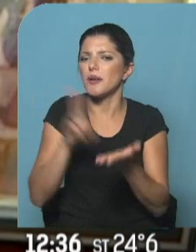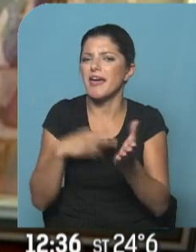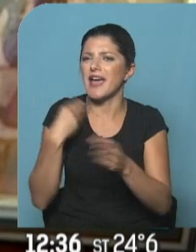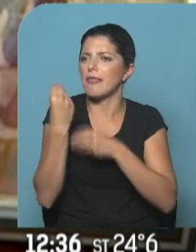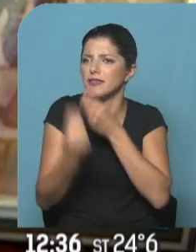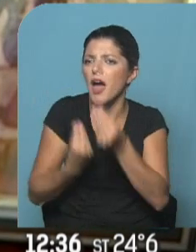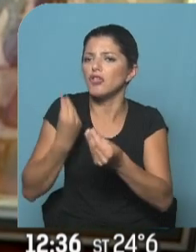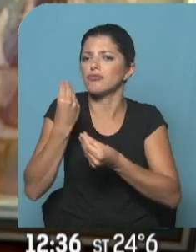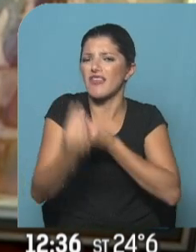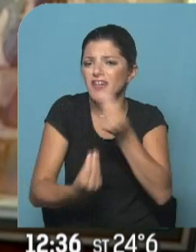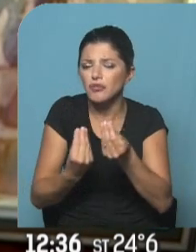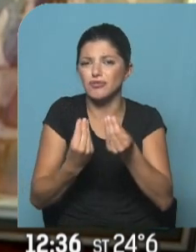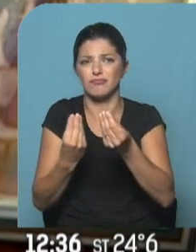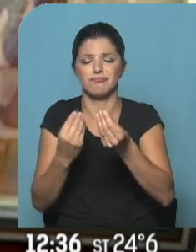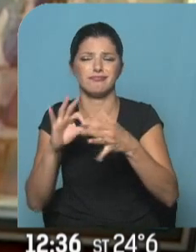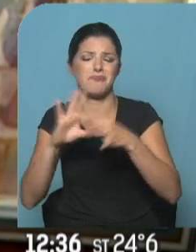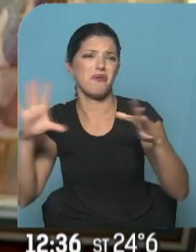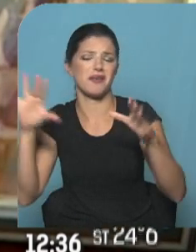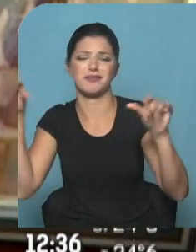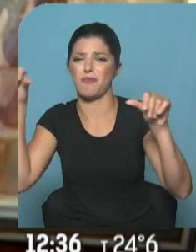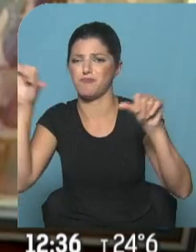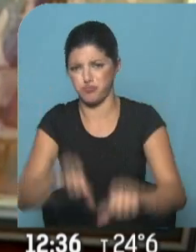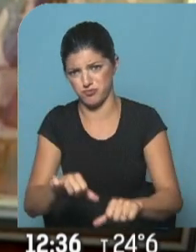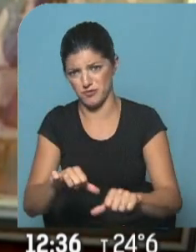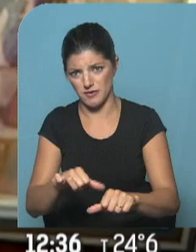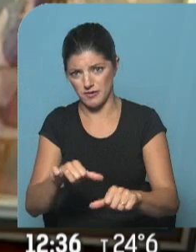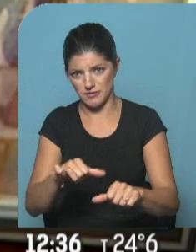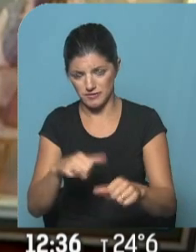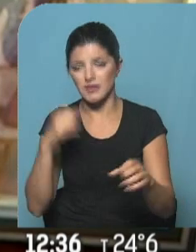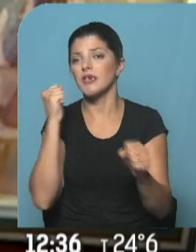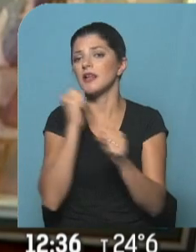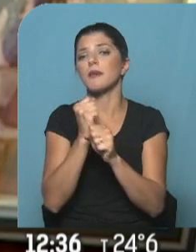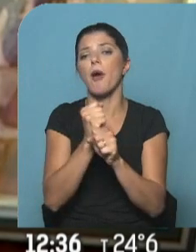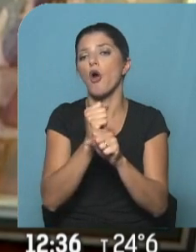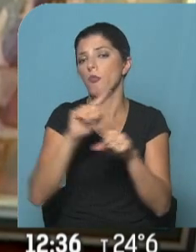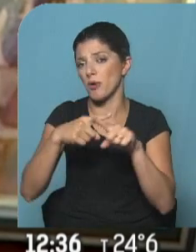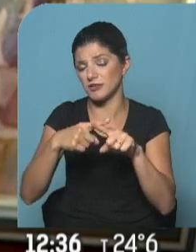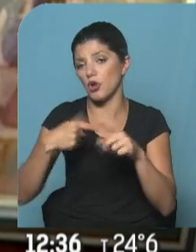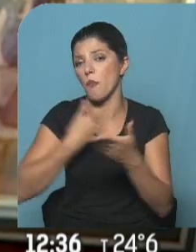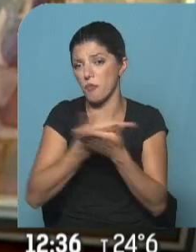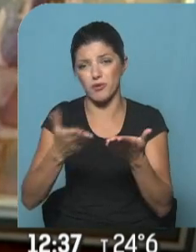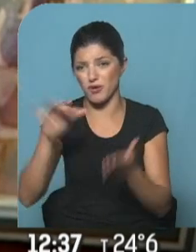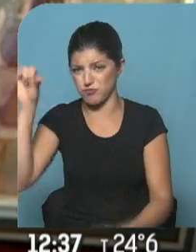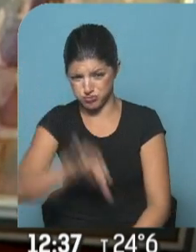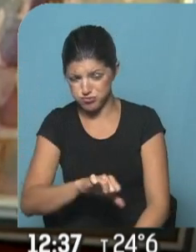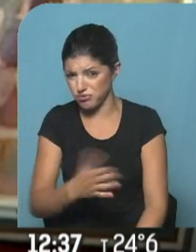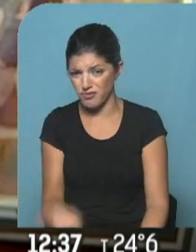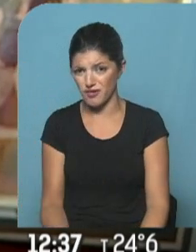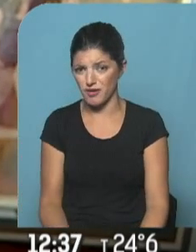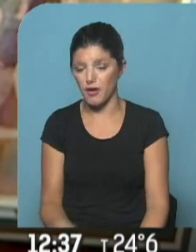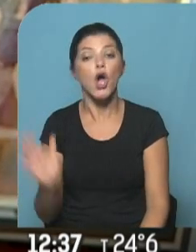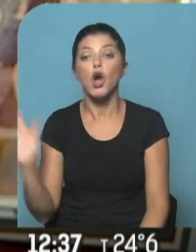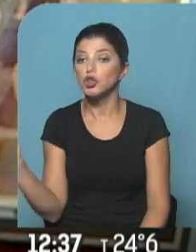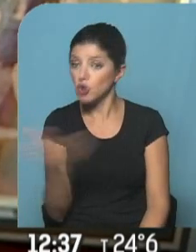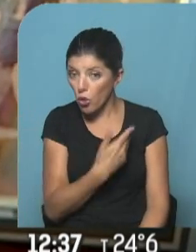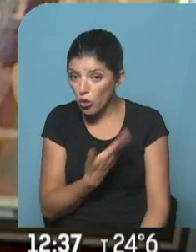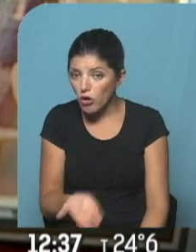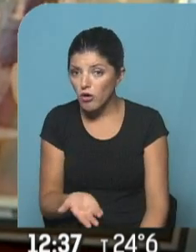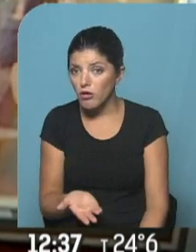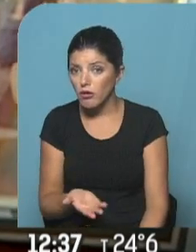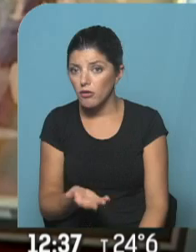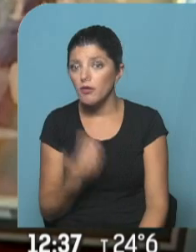y muchas veces resta eficiencia a la gestión pública. Todo, absolutamente todo, en este caso,